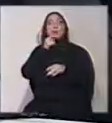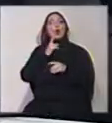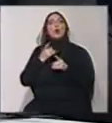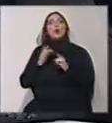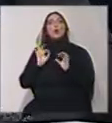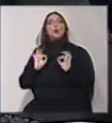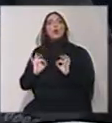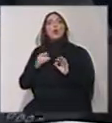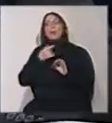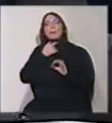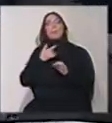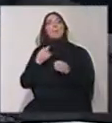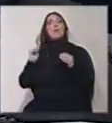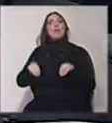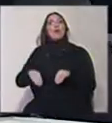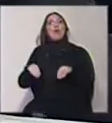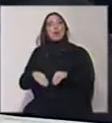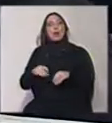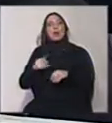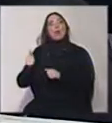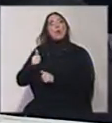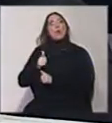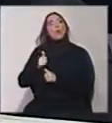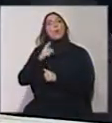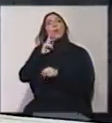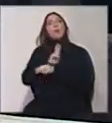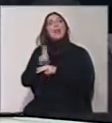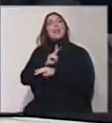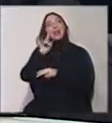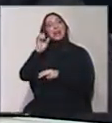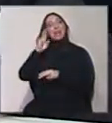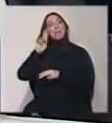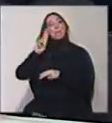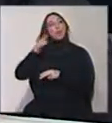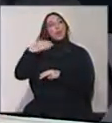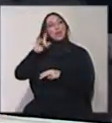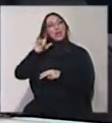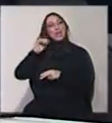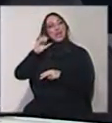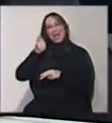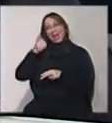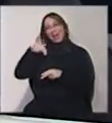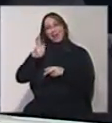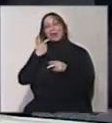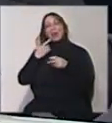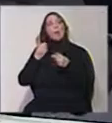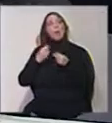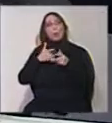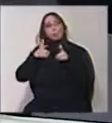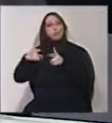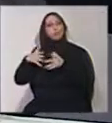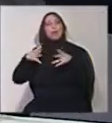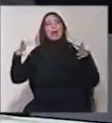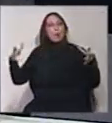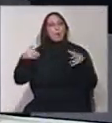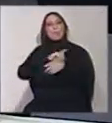suficientes para combatir la delincuencia. La Guardia Republicana, tú me preguntabas hoy, que tiene un armamento de enorme poder de destrucción. Ese armamento de